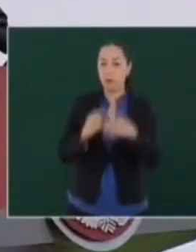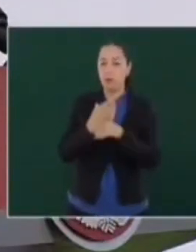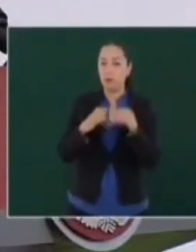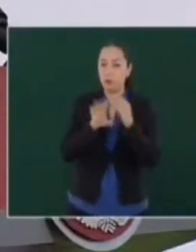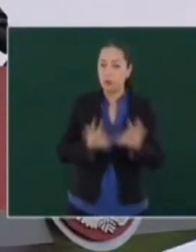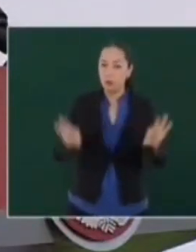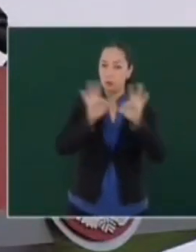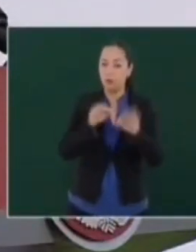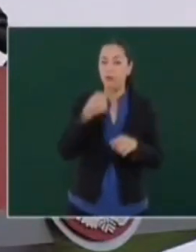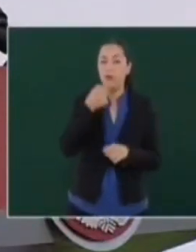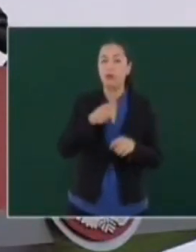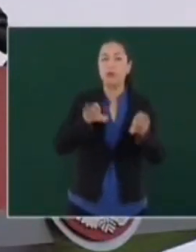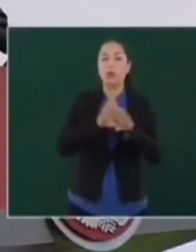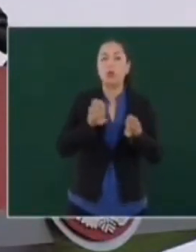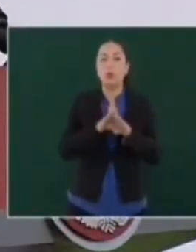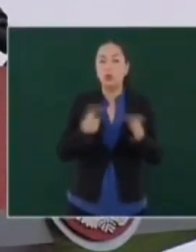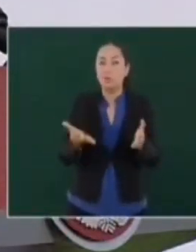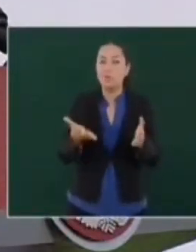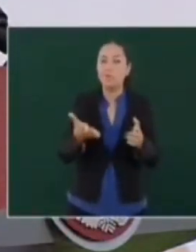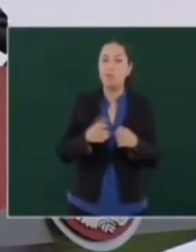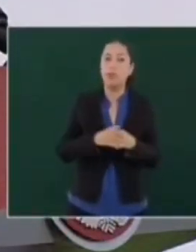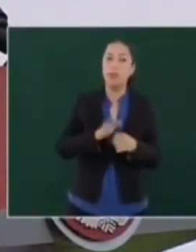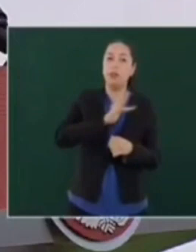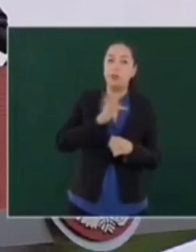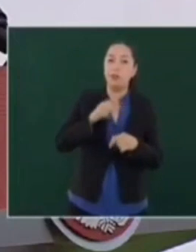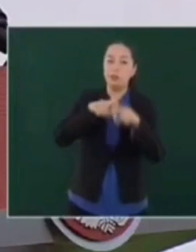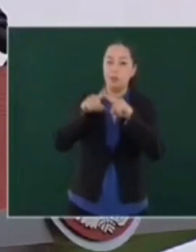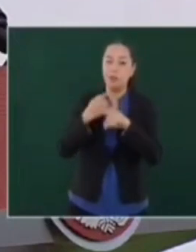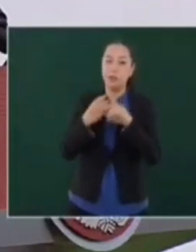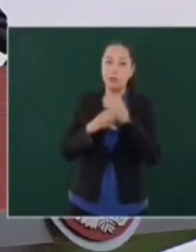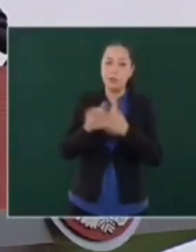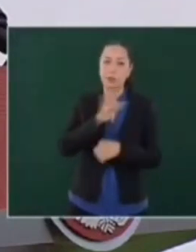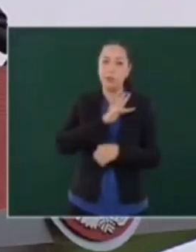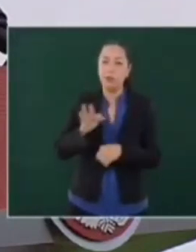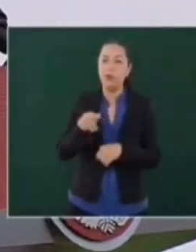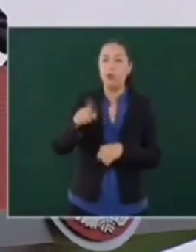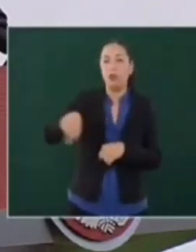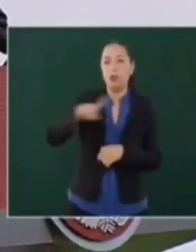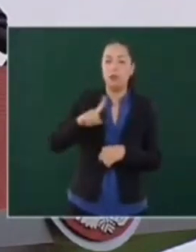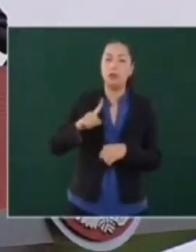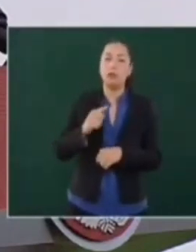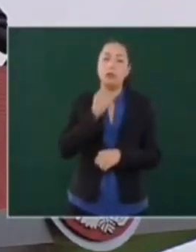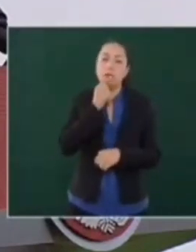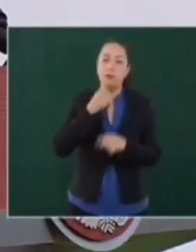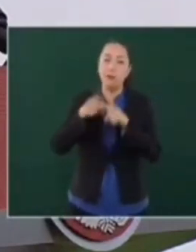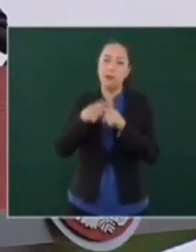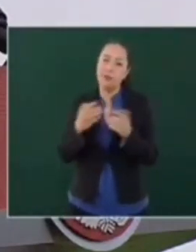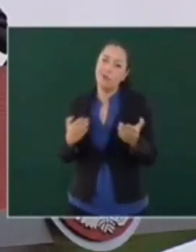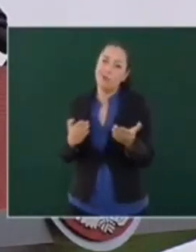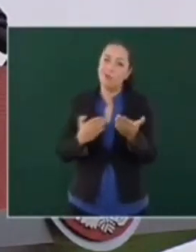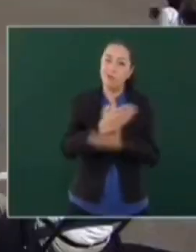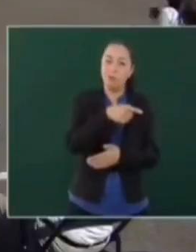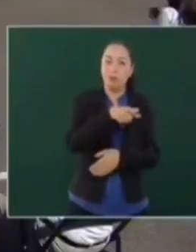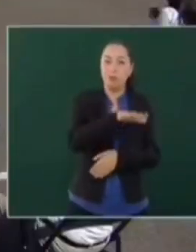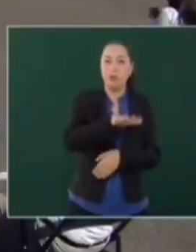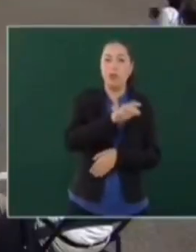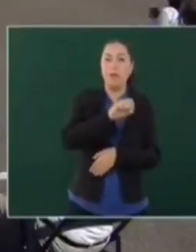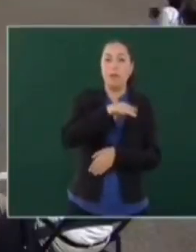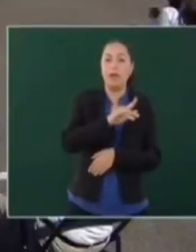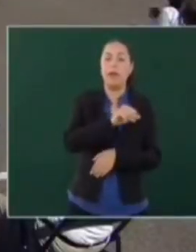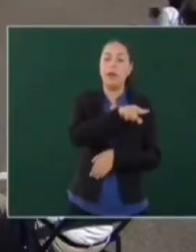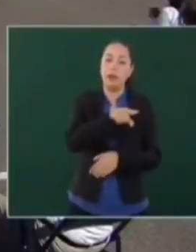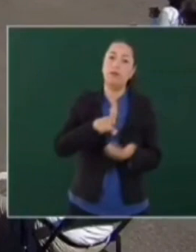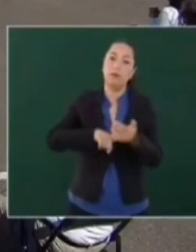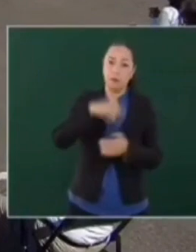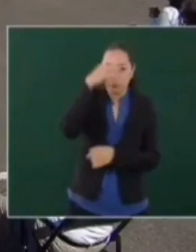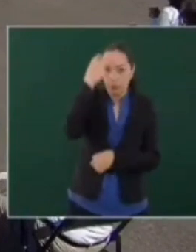existe ninguna justificación para que las fuerzas de policía hayan irrumpido en la Embajada de México en